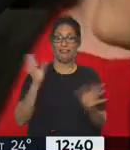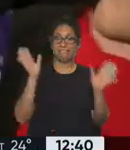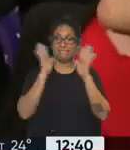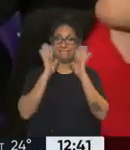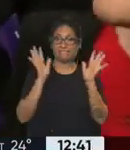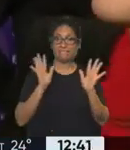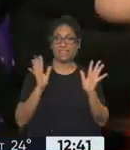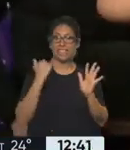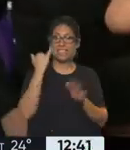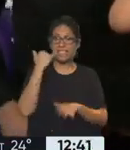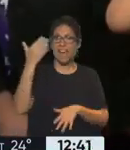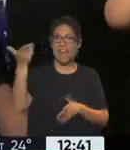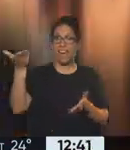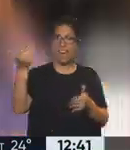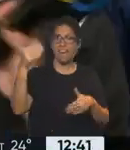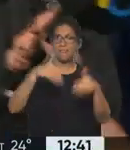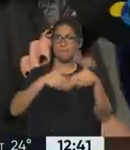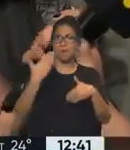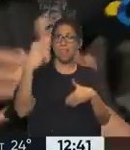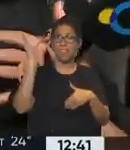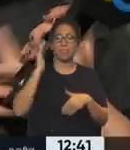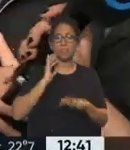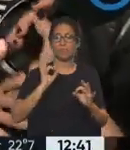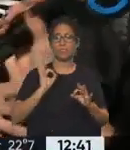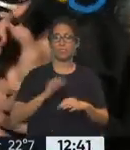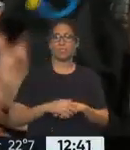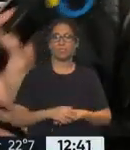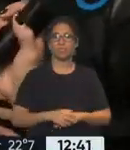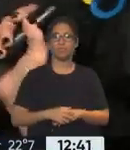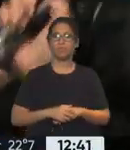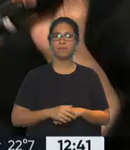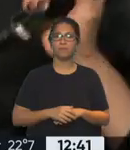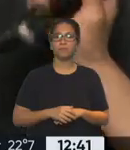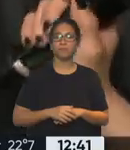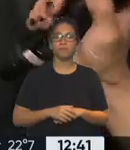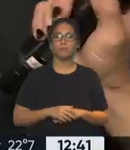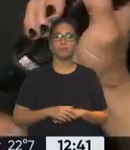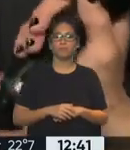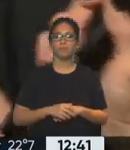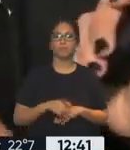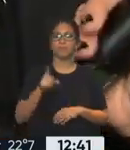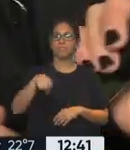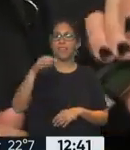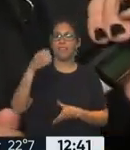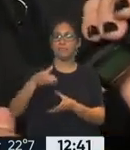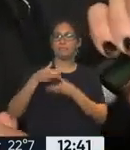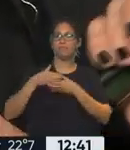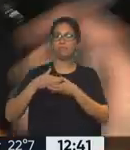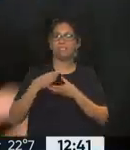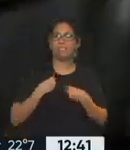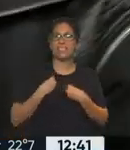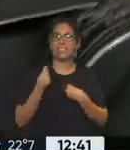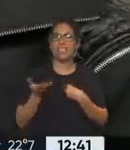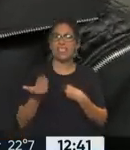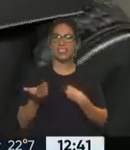montón. Ya con la nominación estaba muy contenta. Y arde la sangre y la cura y esta felicidad de tener un Gardel en la mano. ¿Qué se siente,